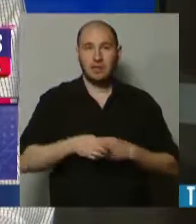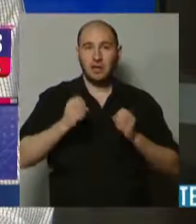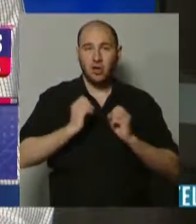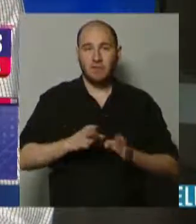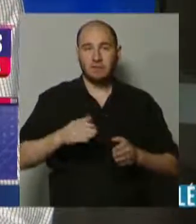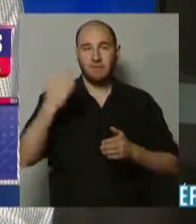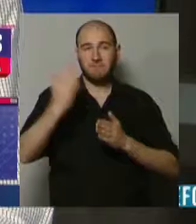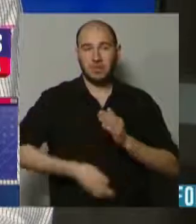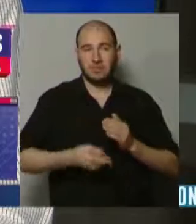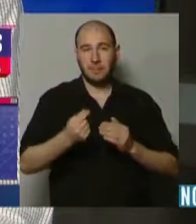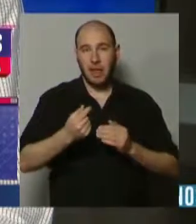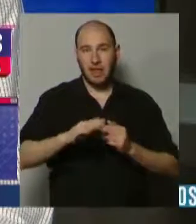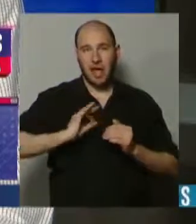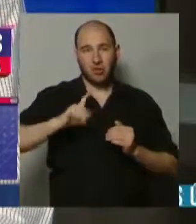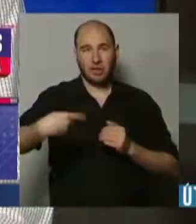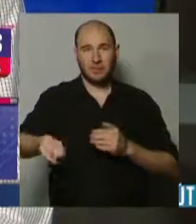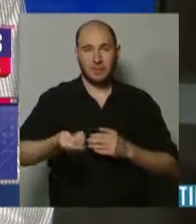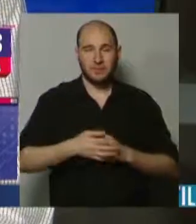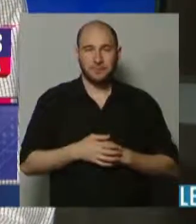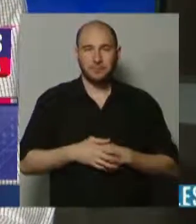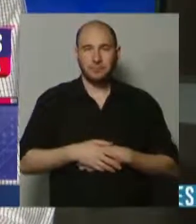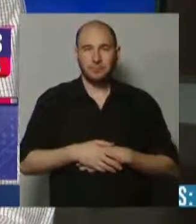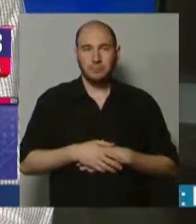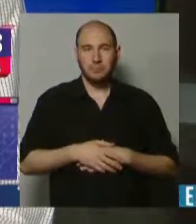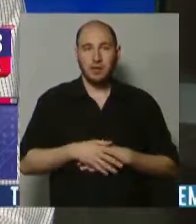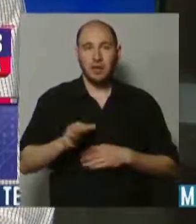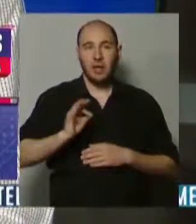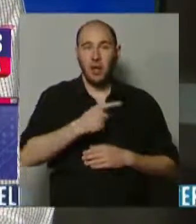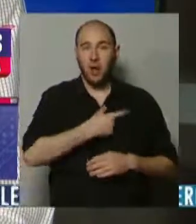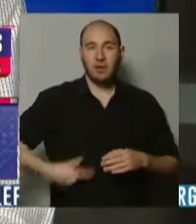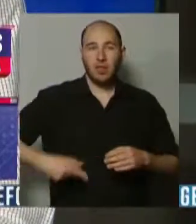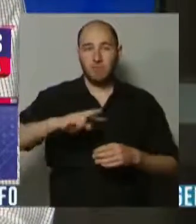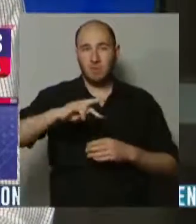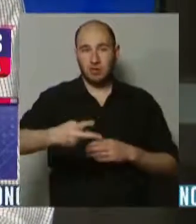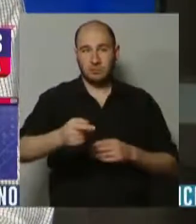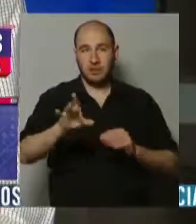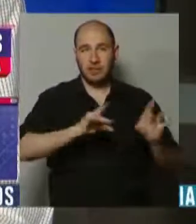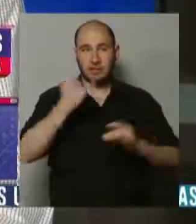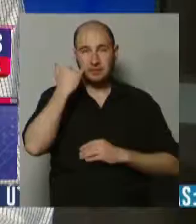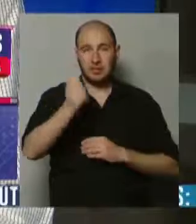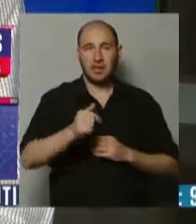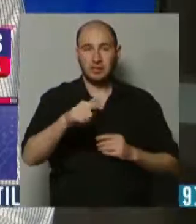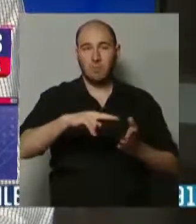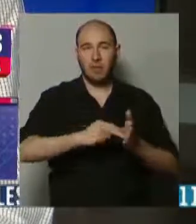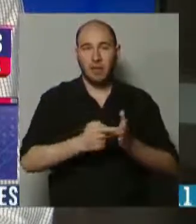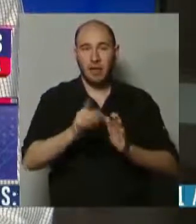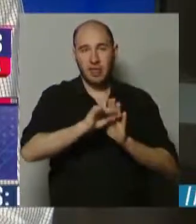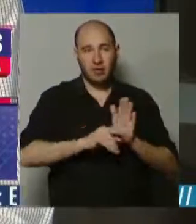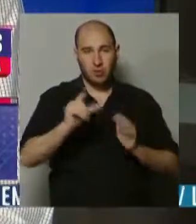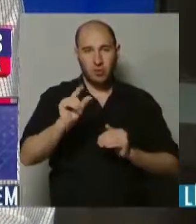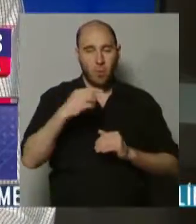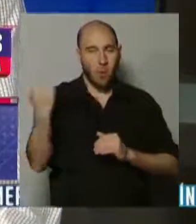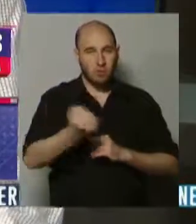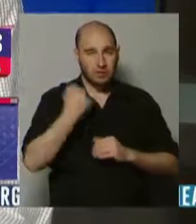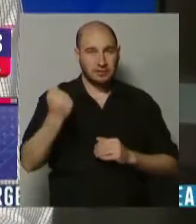a vencer el capital a partir del año que viene, con lo cual para el próximo gobernador, que ya lo tenemos electo, es un problema y un dato no menor.